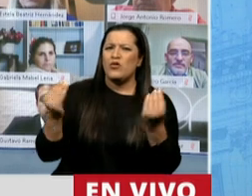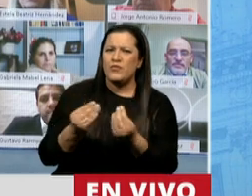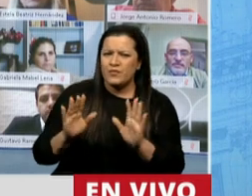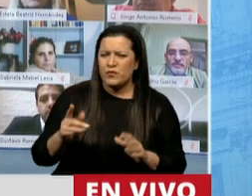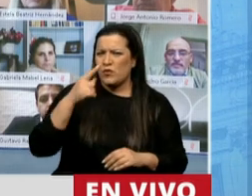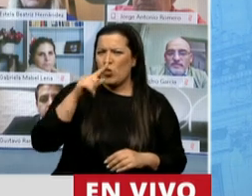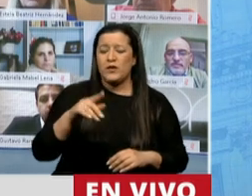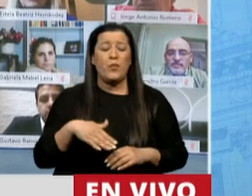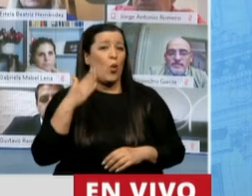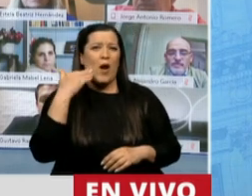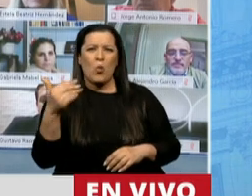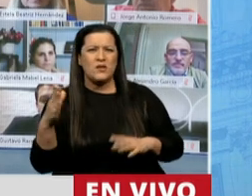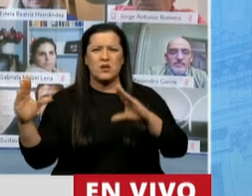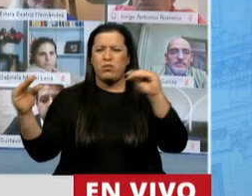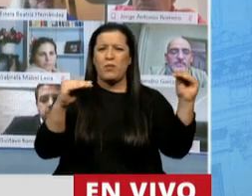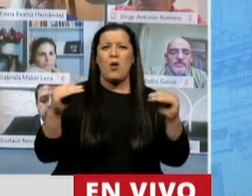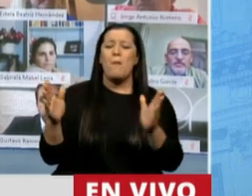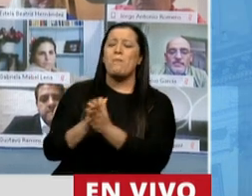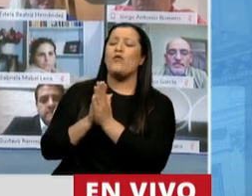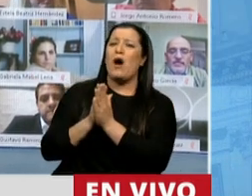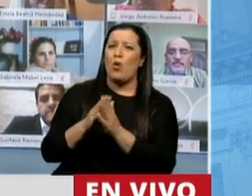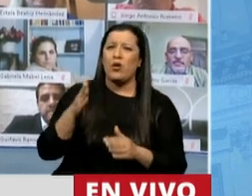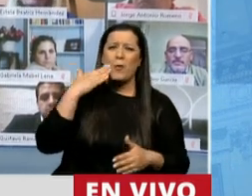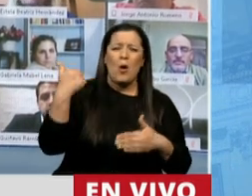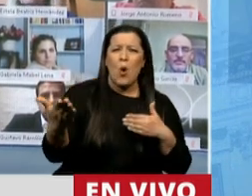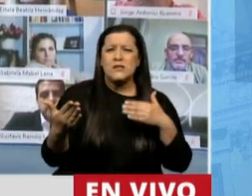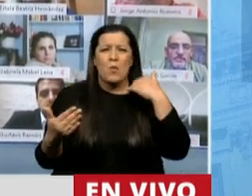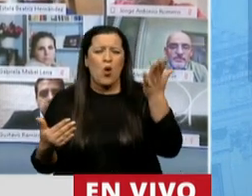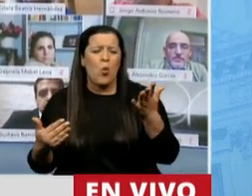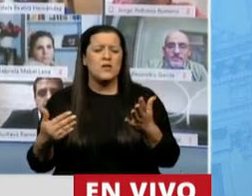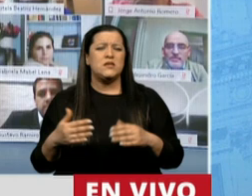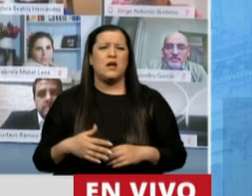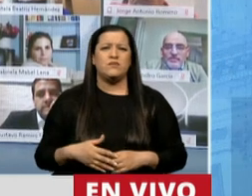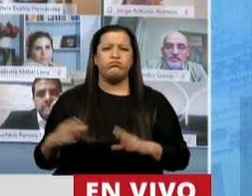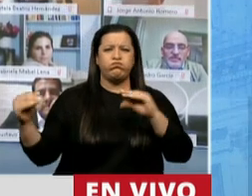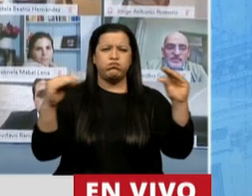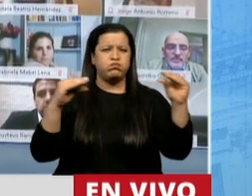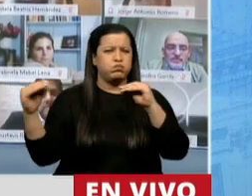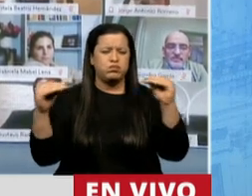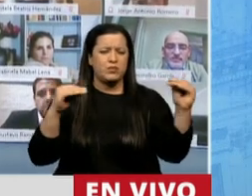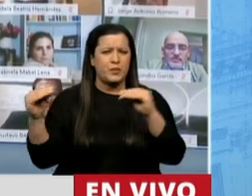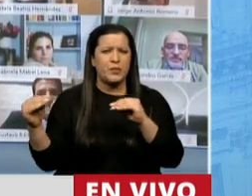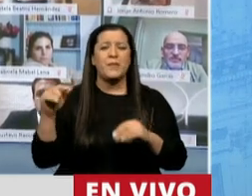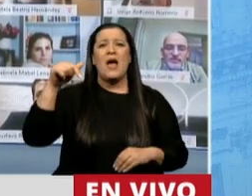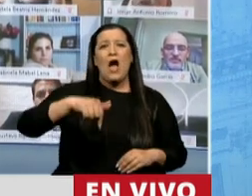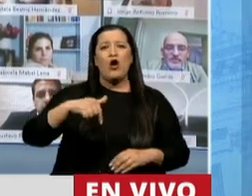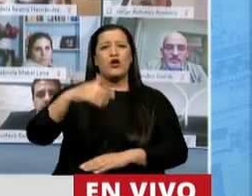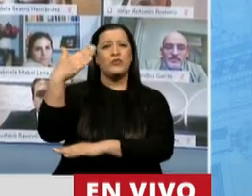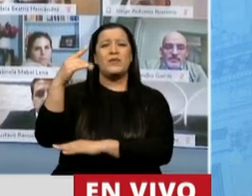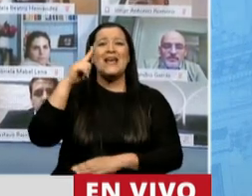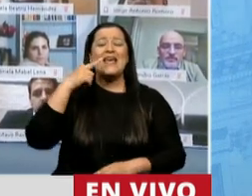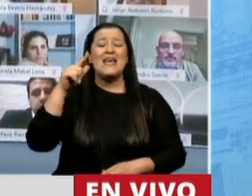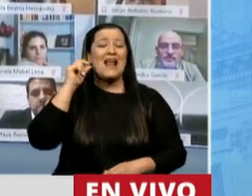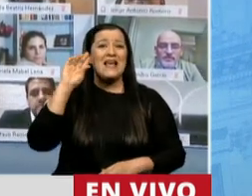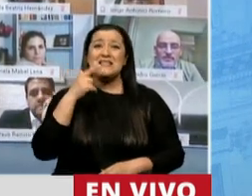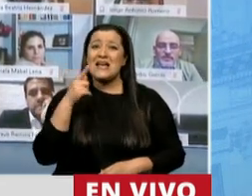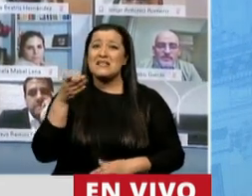favor diputado por favor en el uso de la palabra el diputado Iglesias le